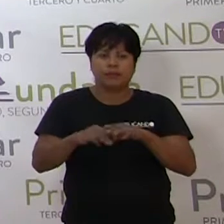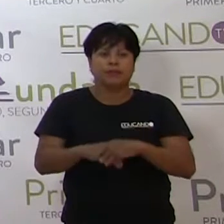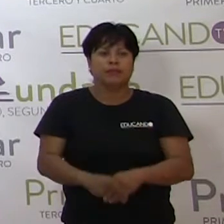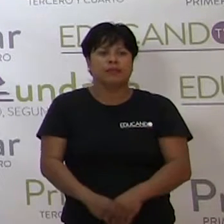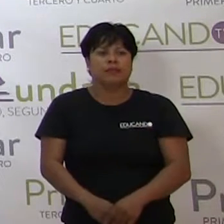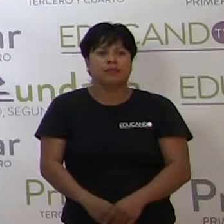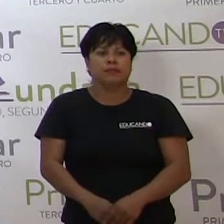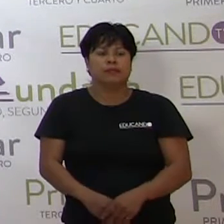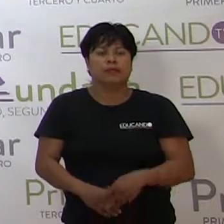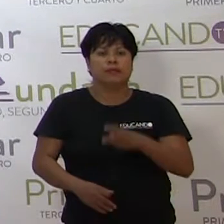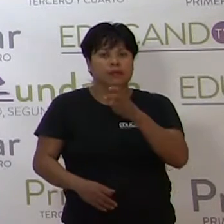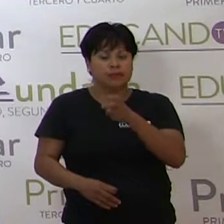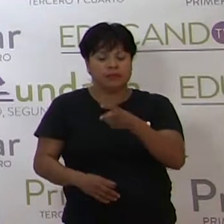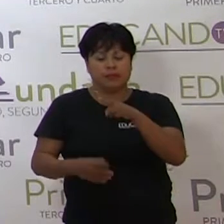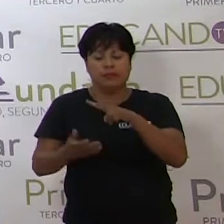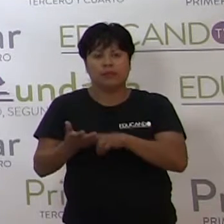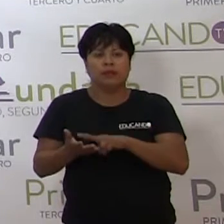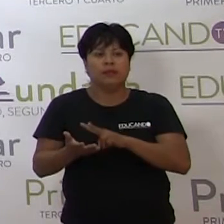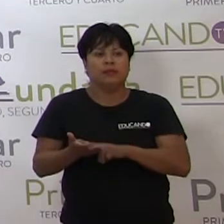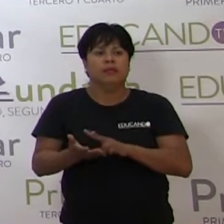teta, va a valer